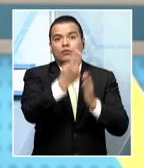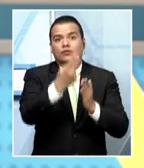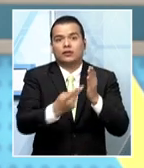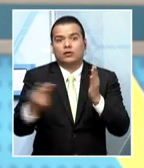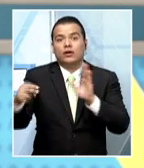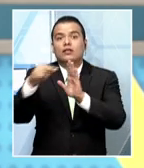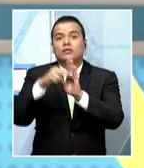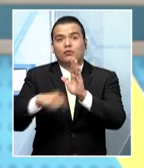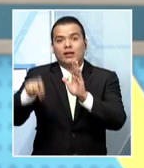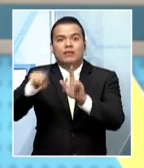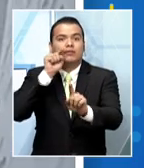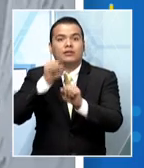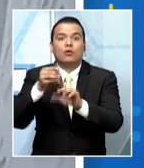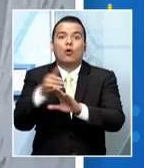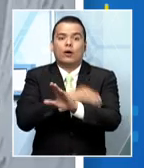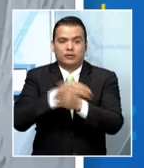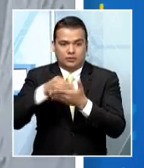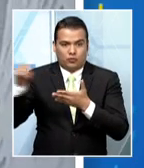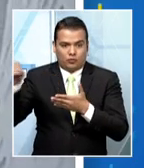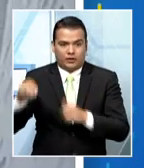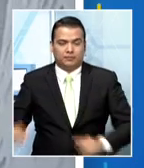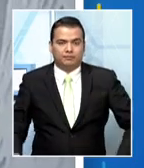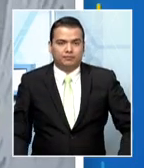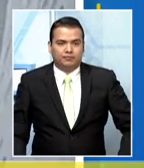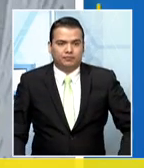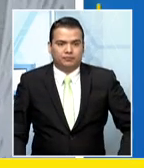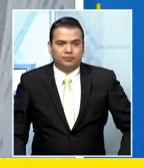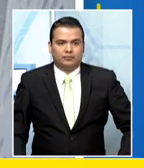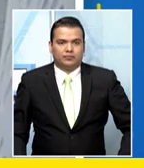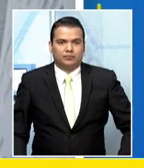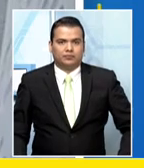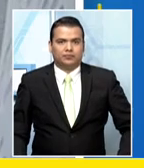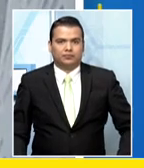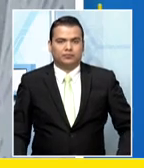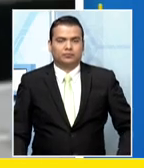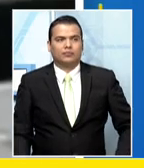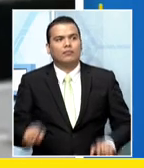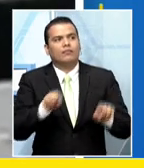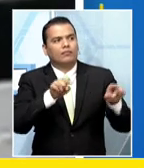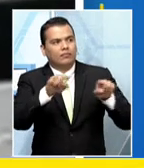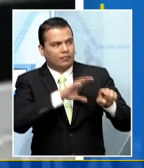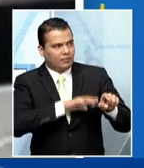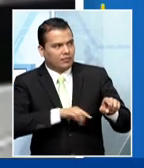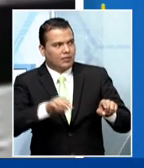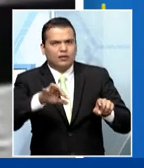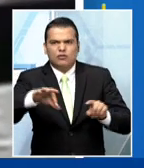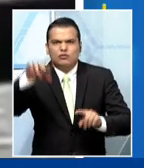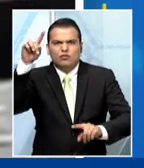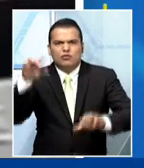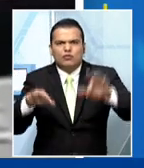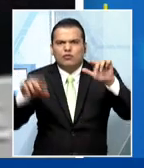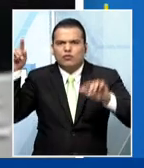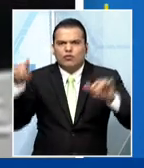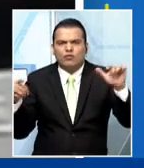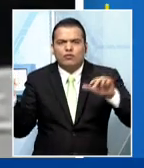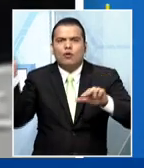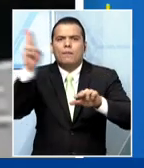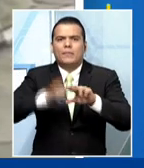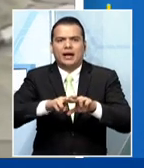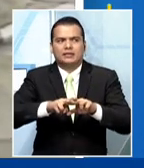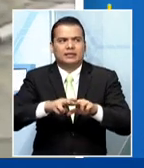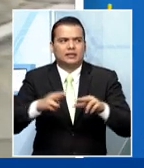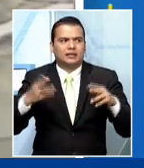tipo de artefactos. Un elevado número de los atracos y hurtos en Cali se vienen cometiendo con armas